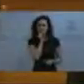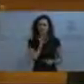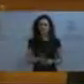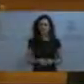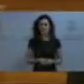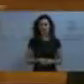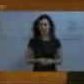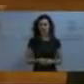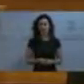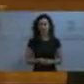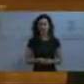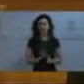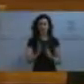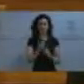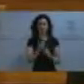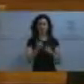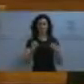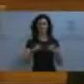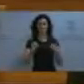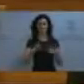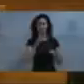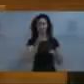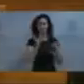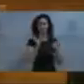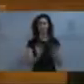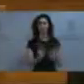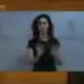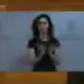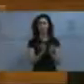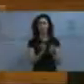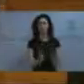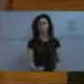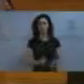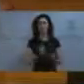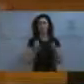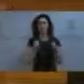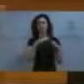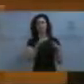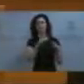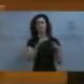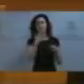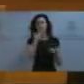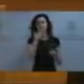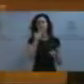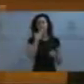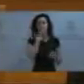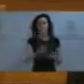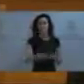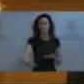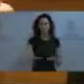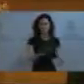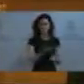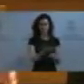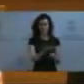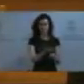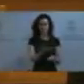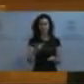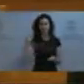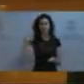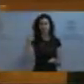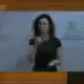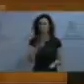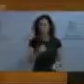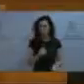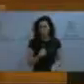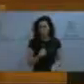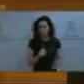y que, bueno, lo va a solucionar ya porque efectivamente tiene una reunión. Como ya hemos visto en las ridículas peticiones que le he hecho anteriormente y